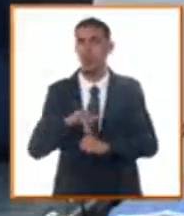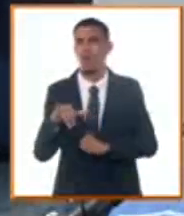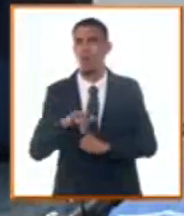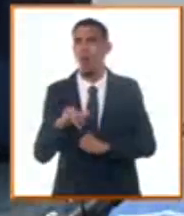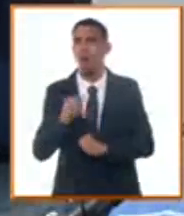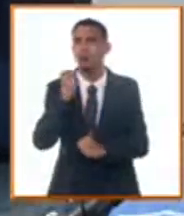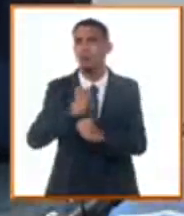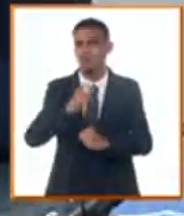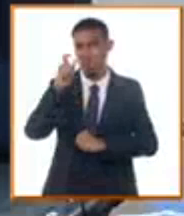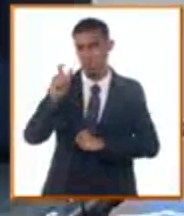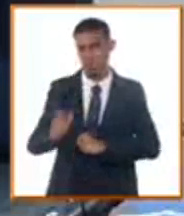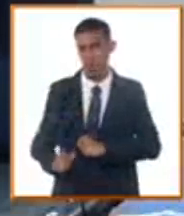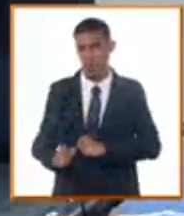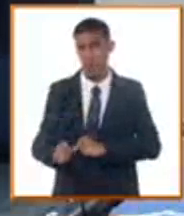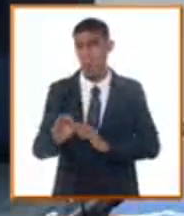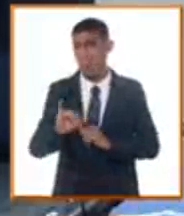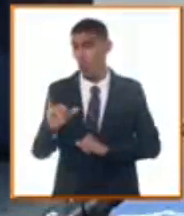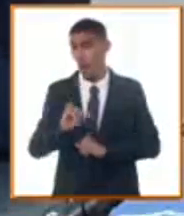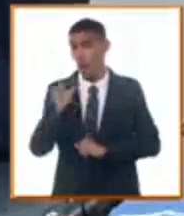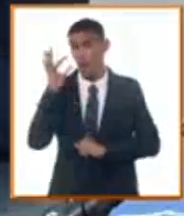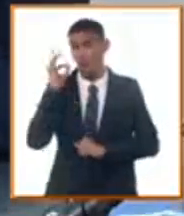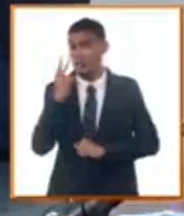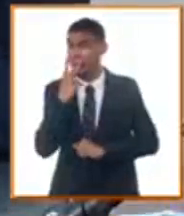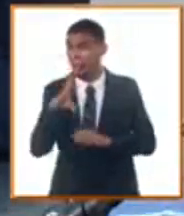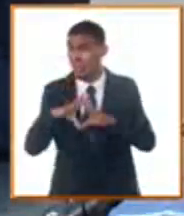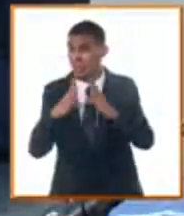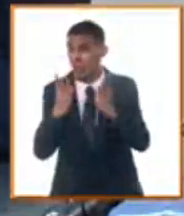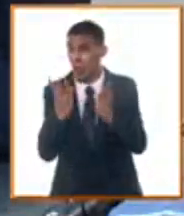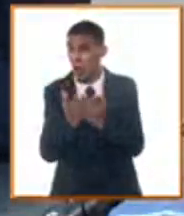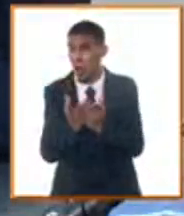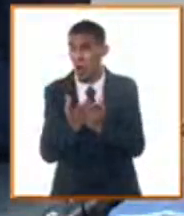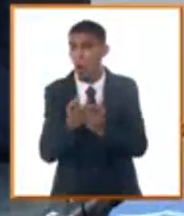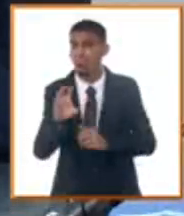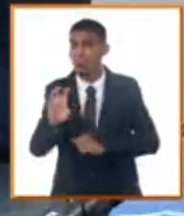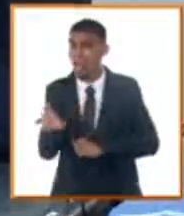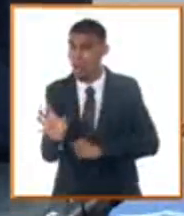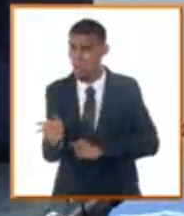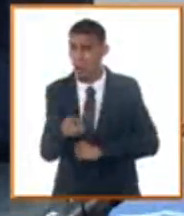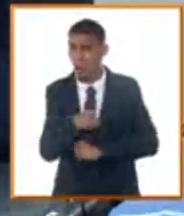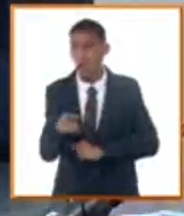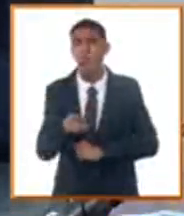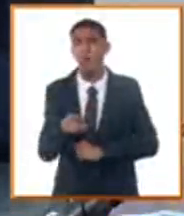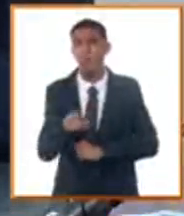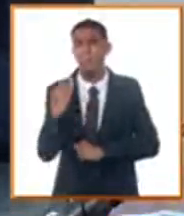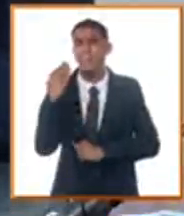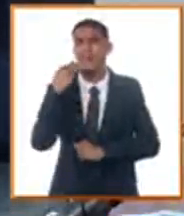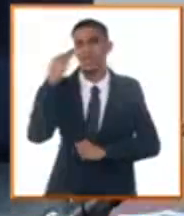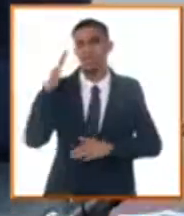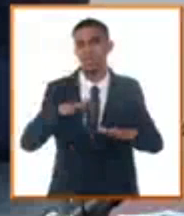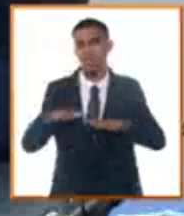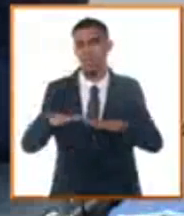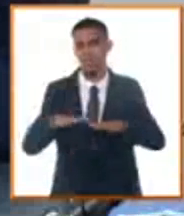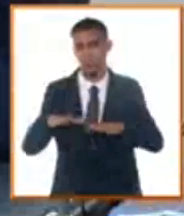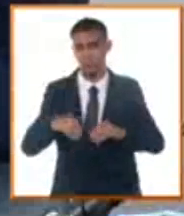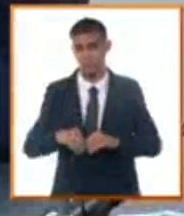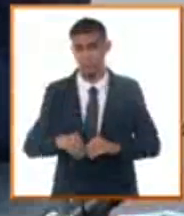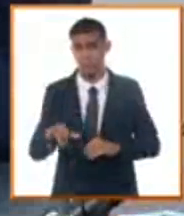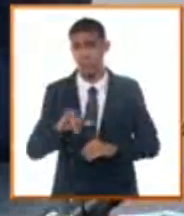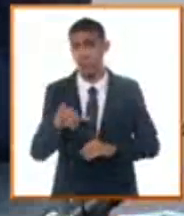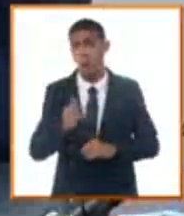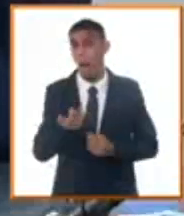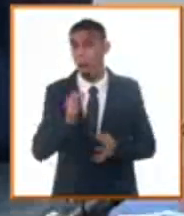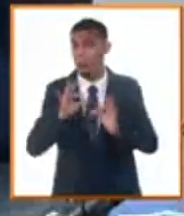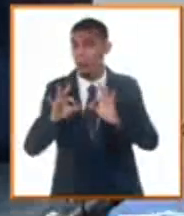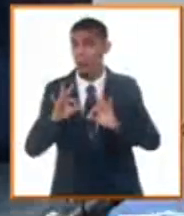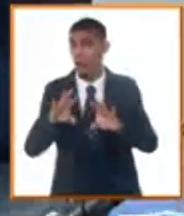de la financiera bancaria, la propia infraestructura de las plataformas nuestras, garantizando mayor seguridad. Las